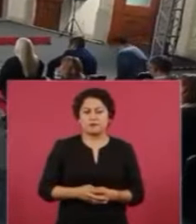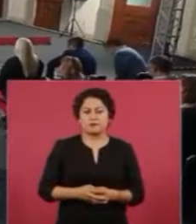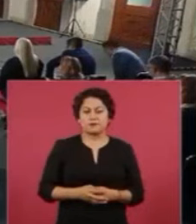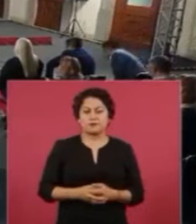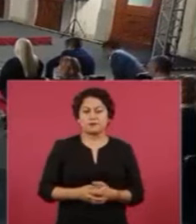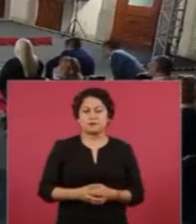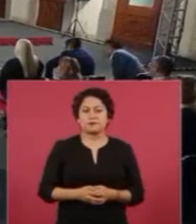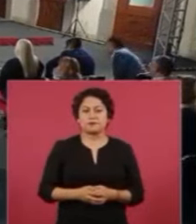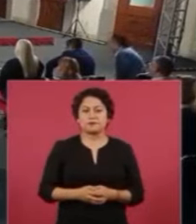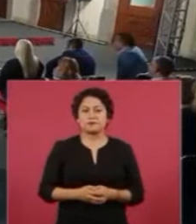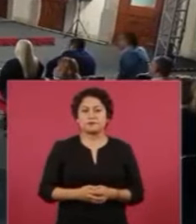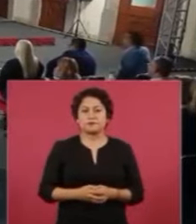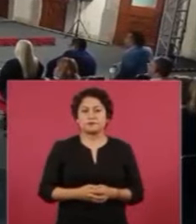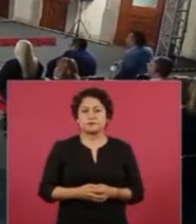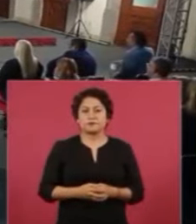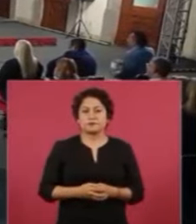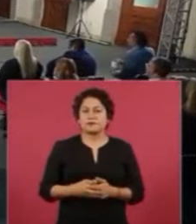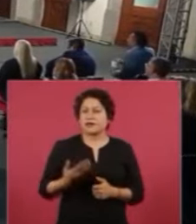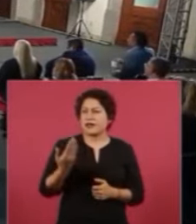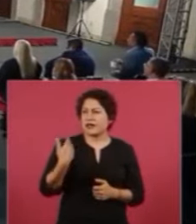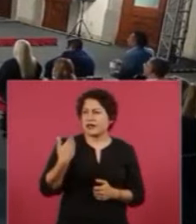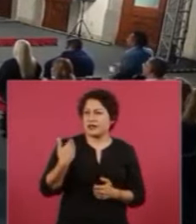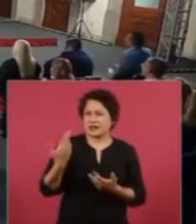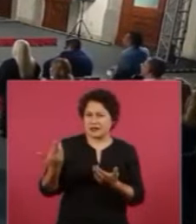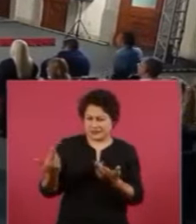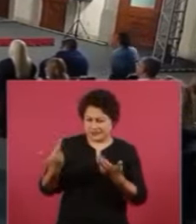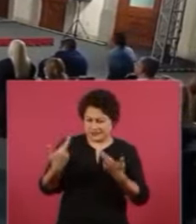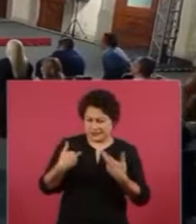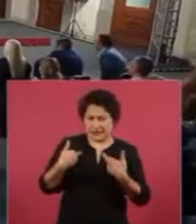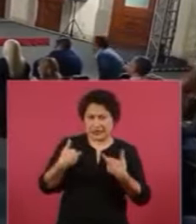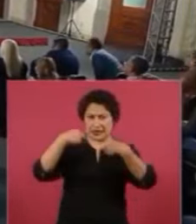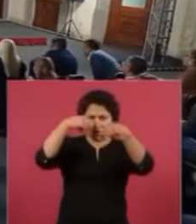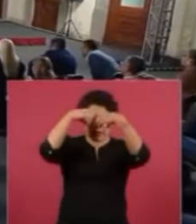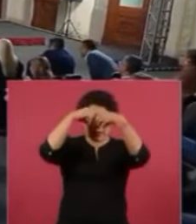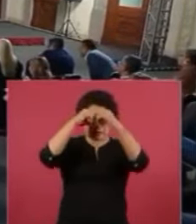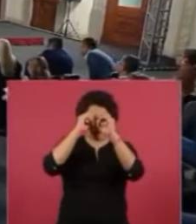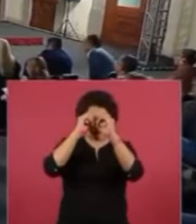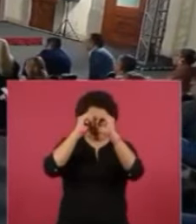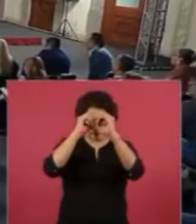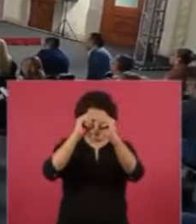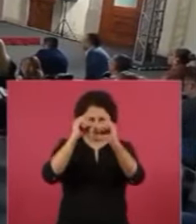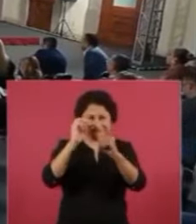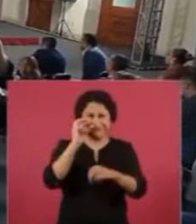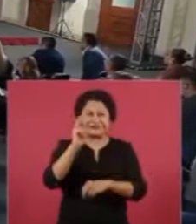unos inoculares que me gustaron mucho porque